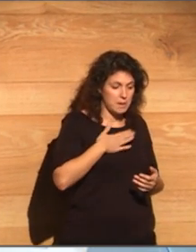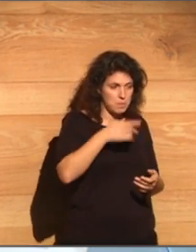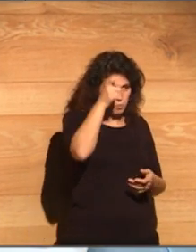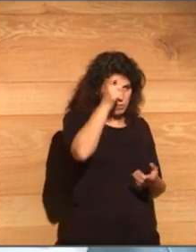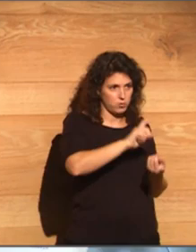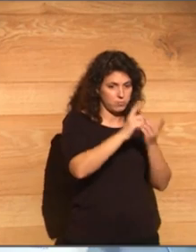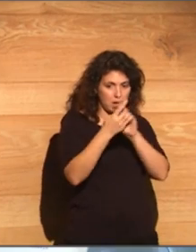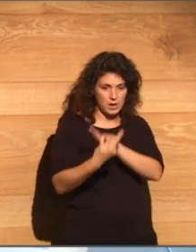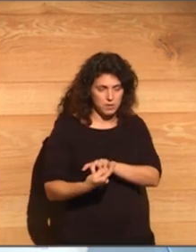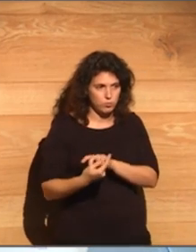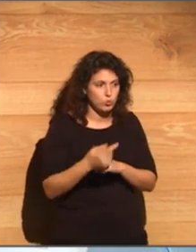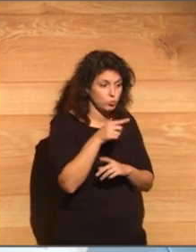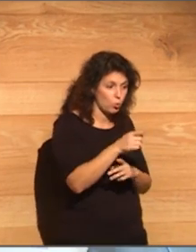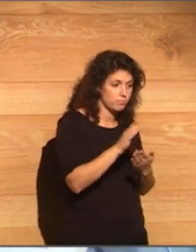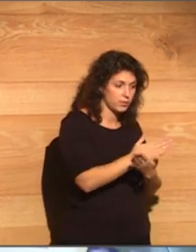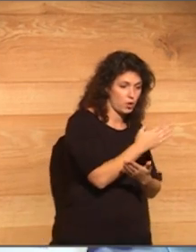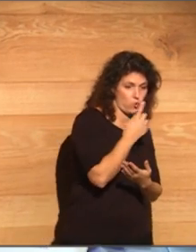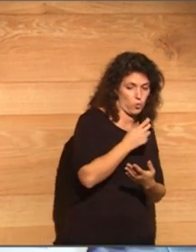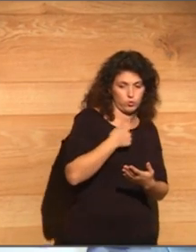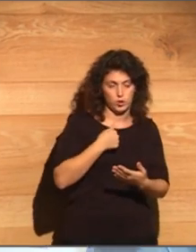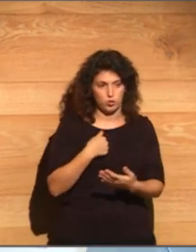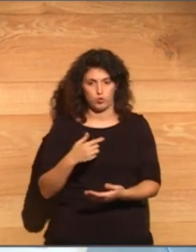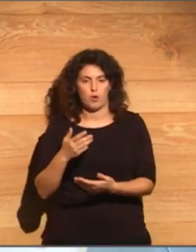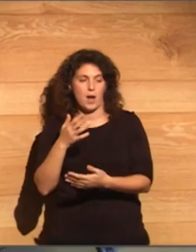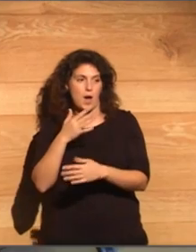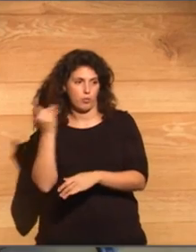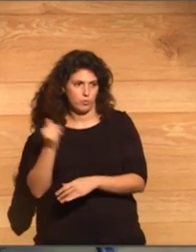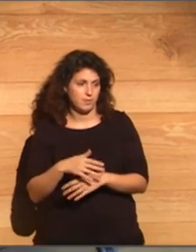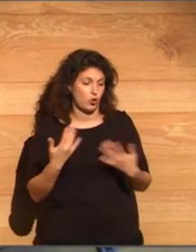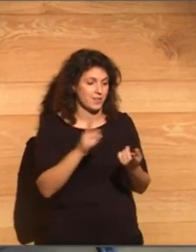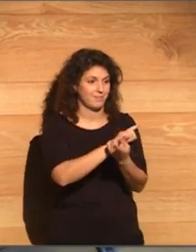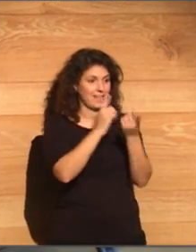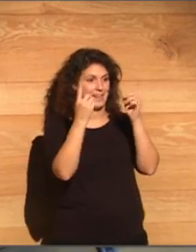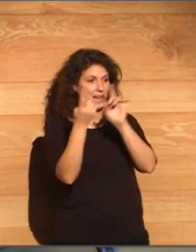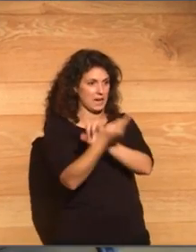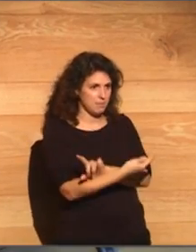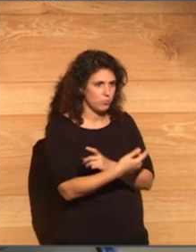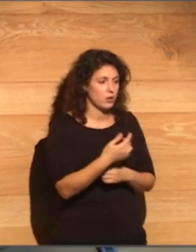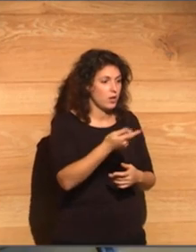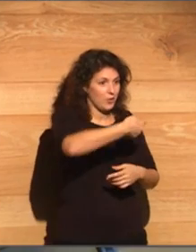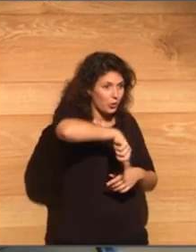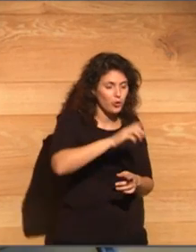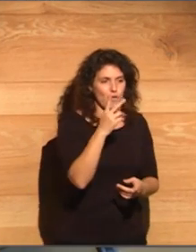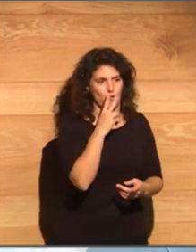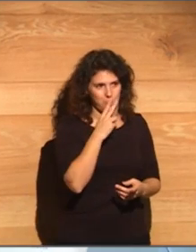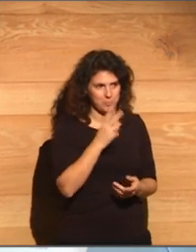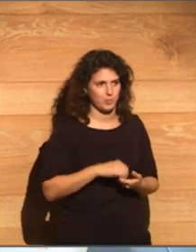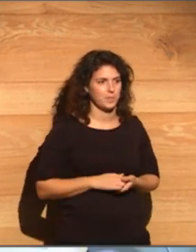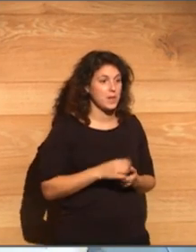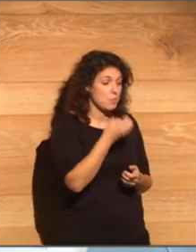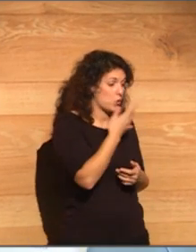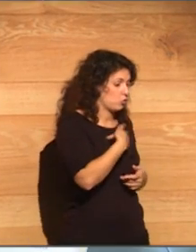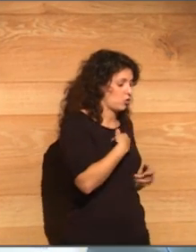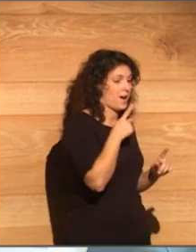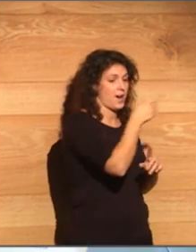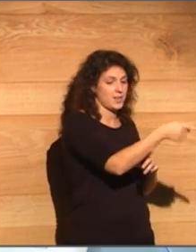tú te pones con los rojos y yo me voy con los nacionales. Y así intercambiamos y tenemos. Dice, ¿qué maldad? Y dice, fumamos todos. Y dice, pero dice, yo me voy aquí